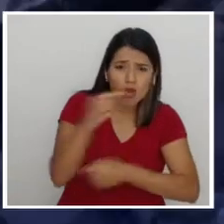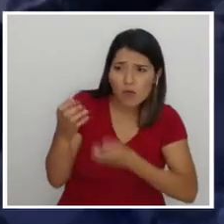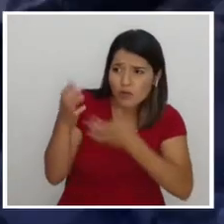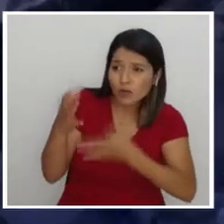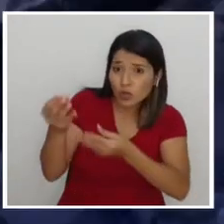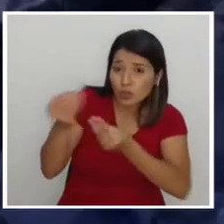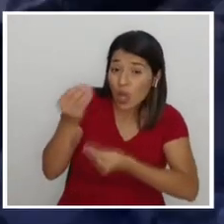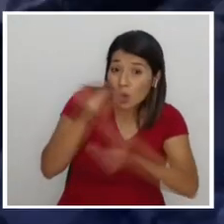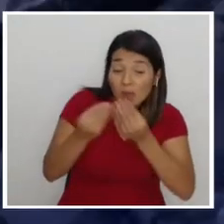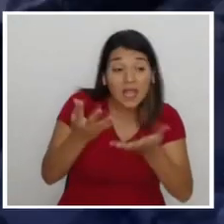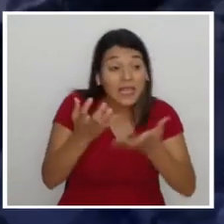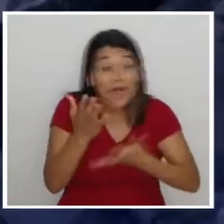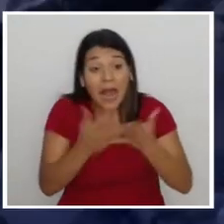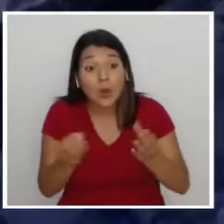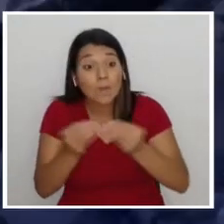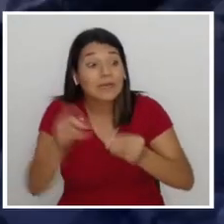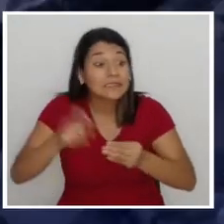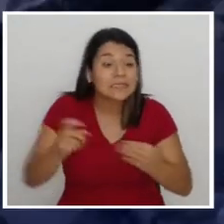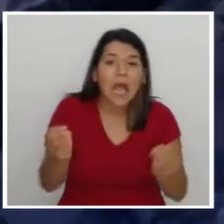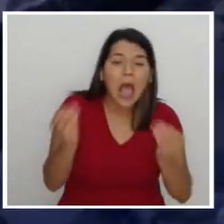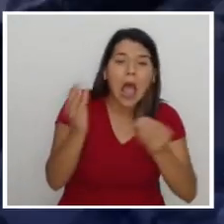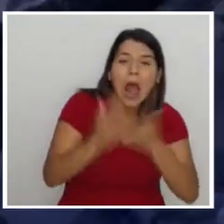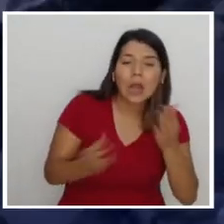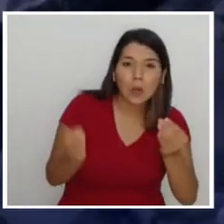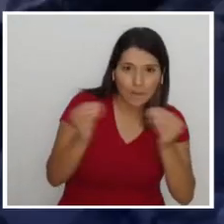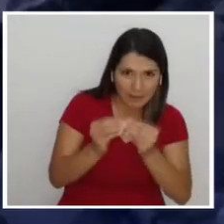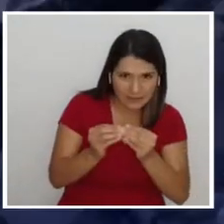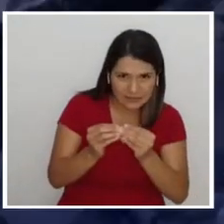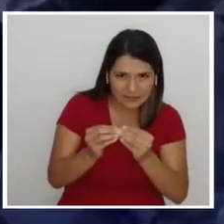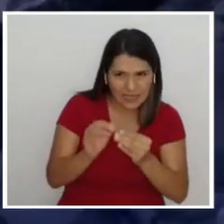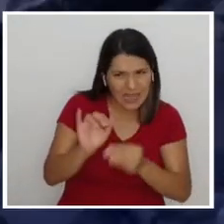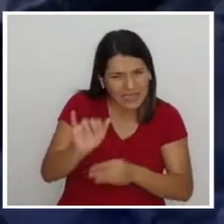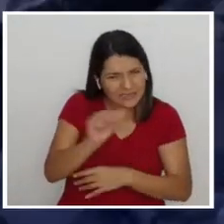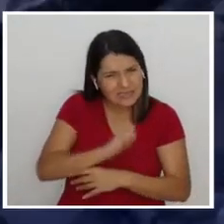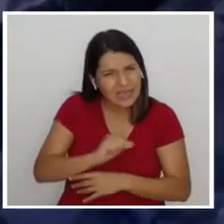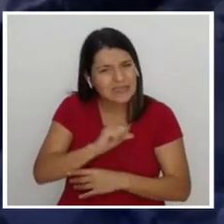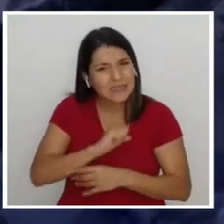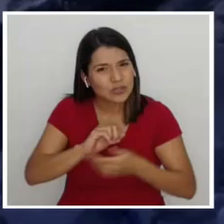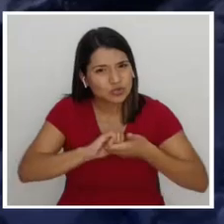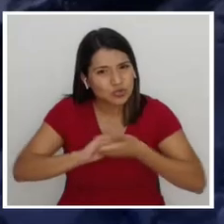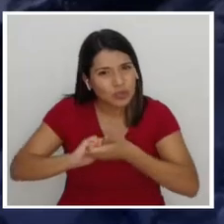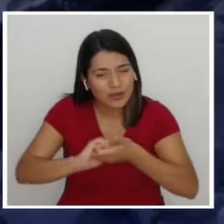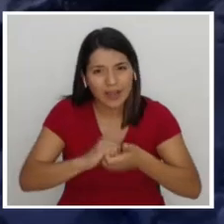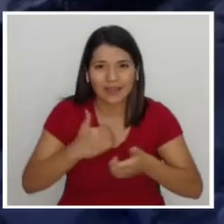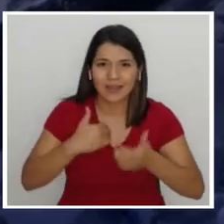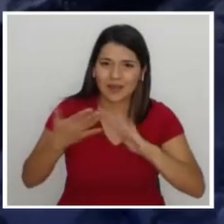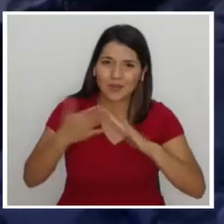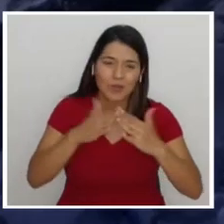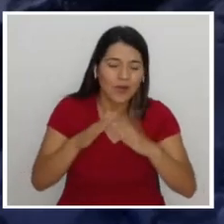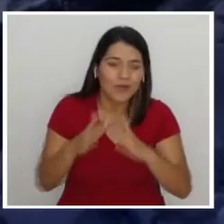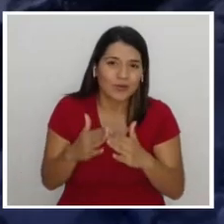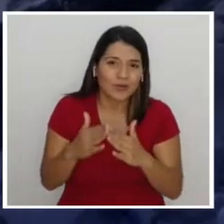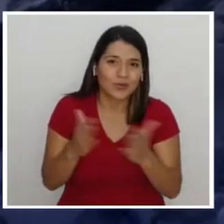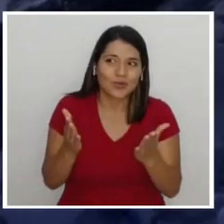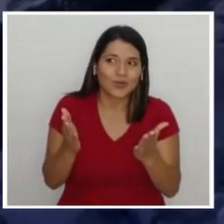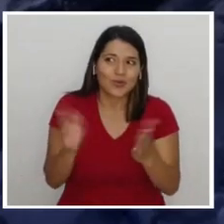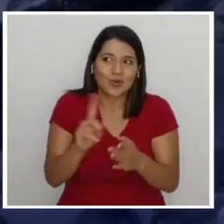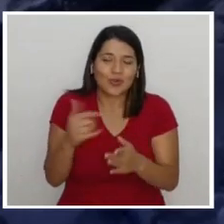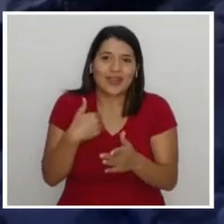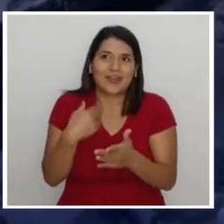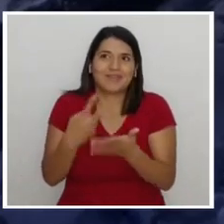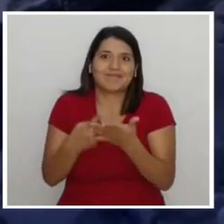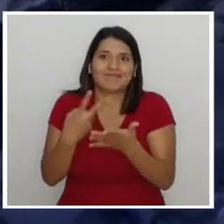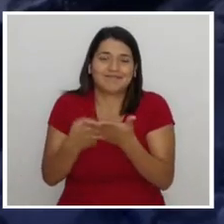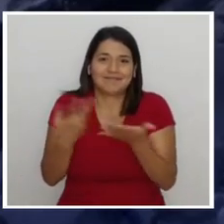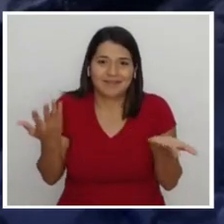más, ocupan algo más, y esa actitud tan solidaria del pueblo no tiene precio. Es que es algo que no